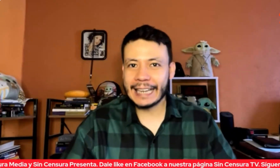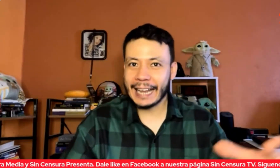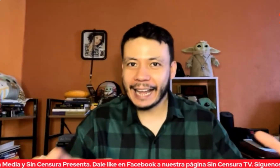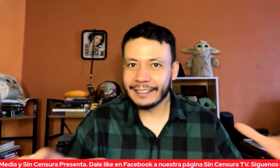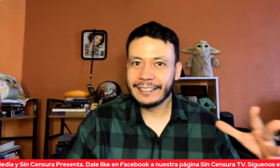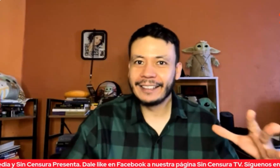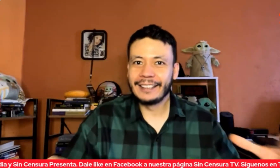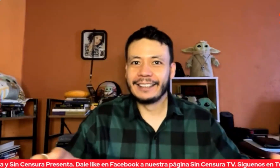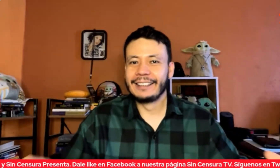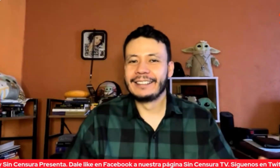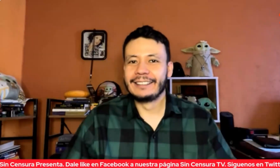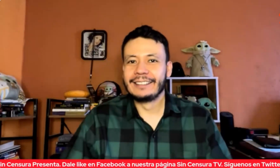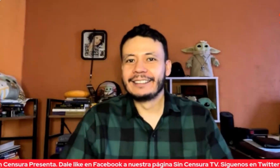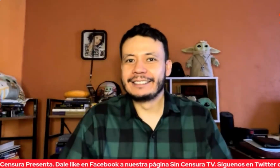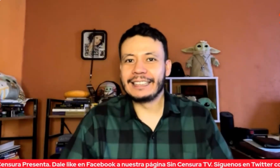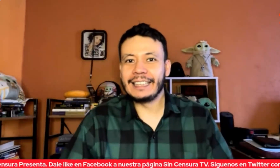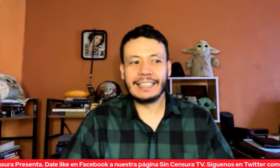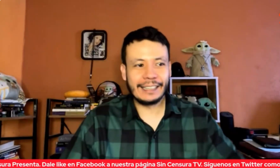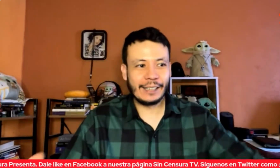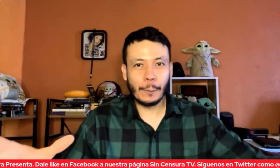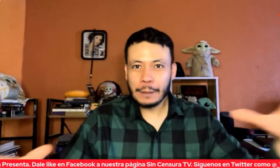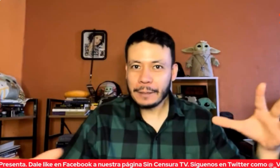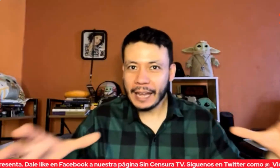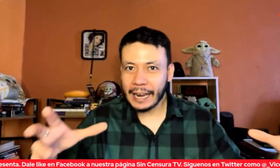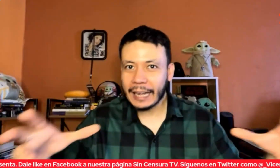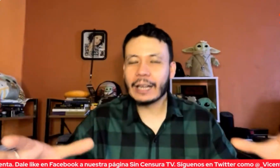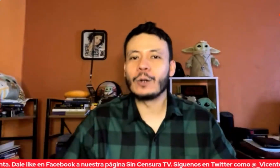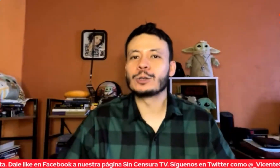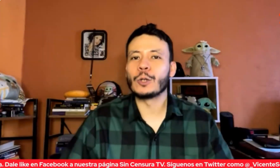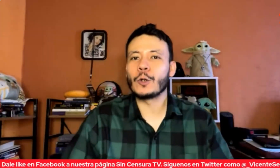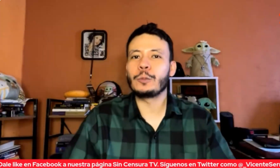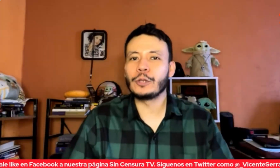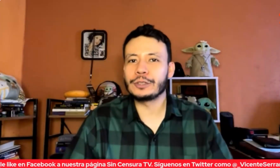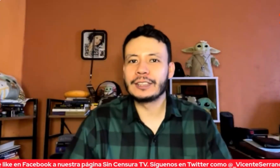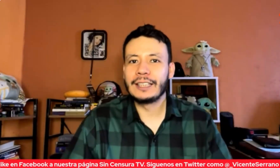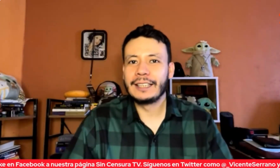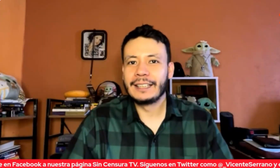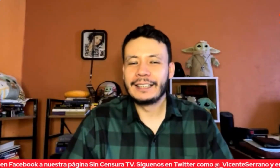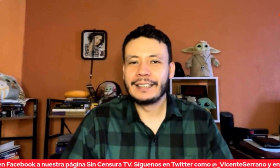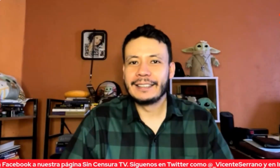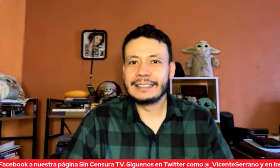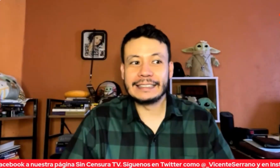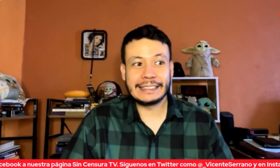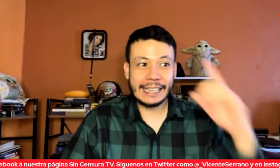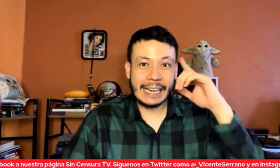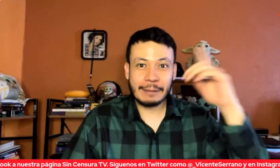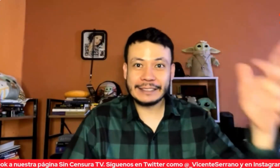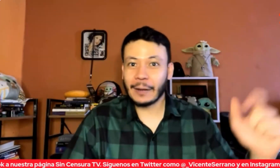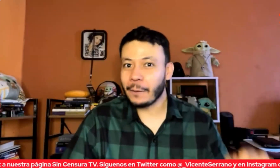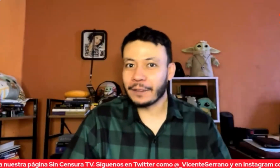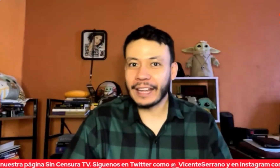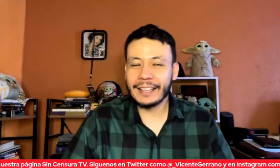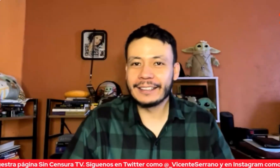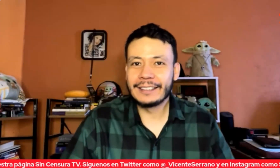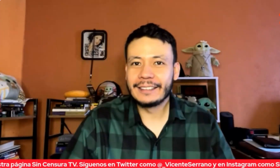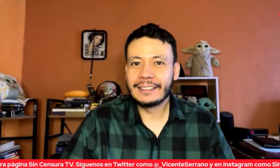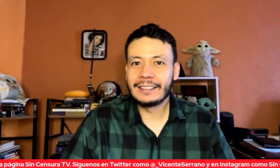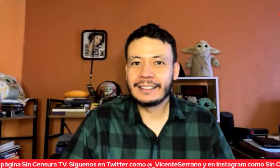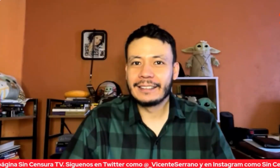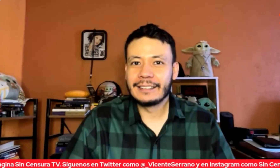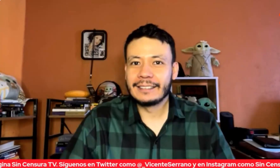si zigzagueara, si conviviera con los corruptos, si se hiciera de la vista